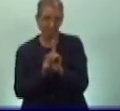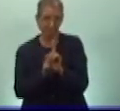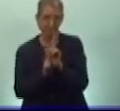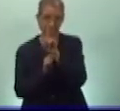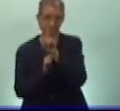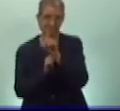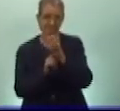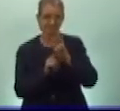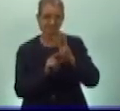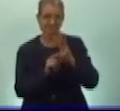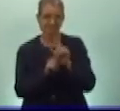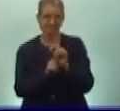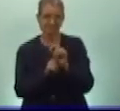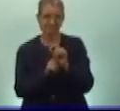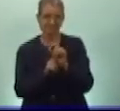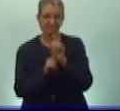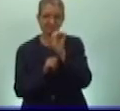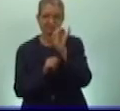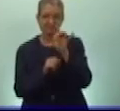13, muy bien,